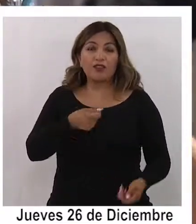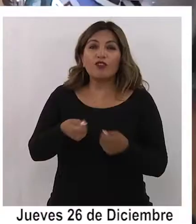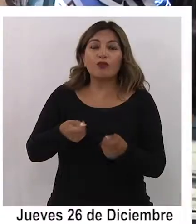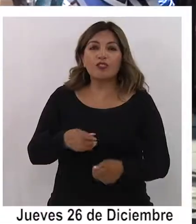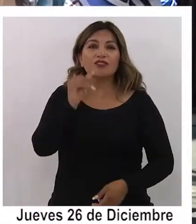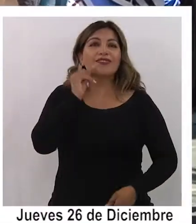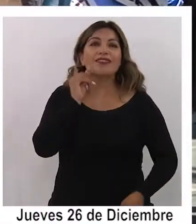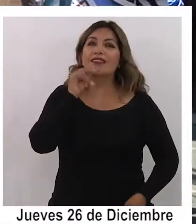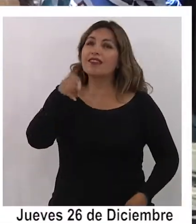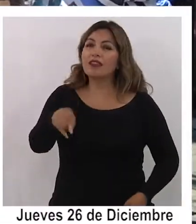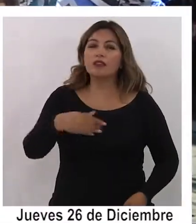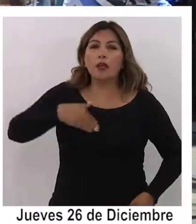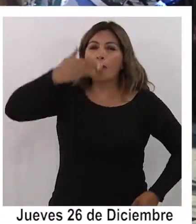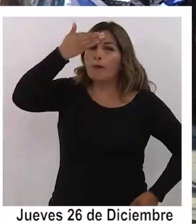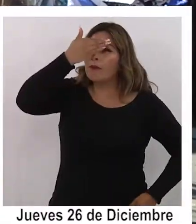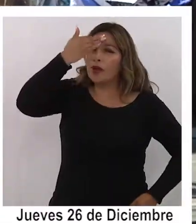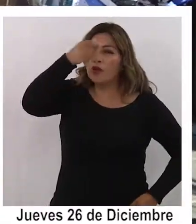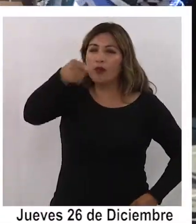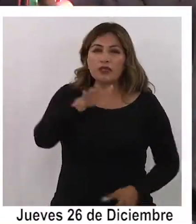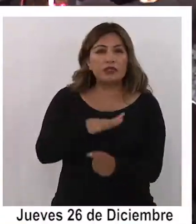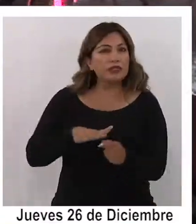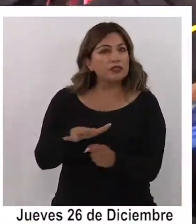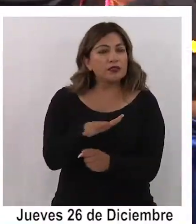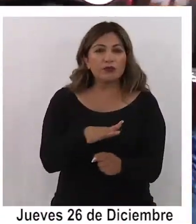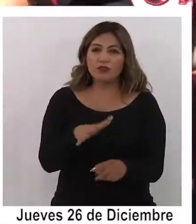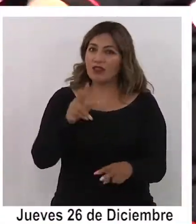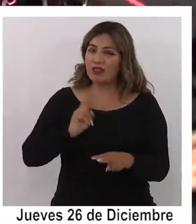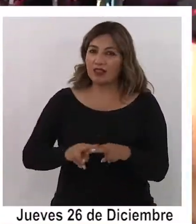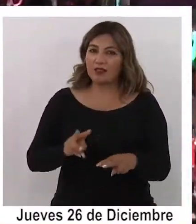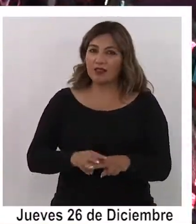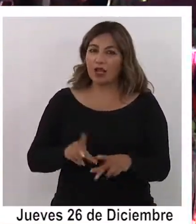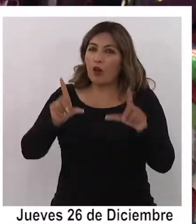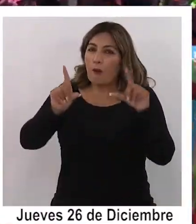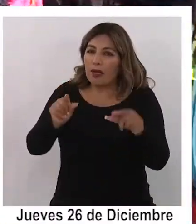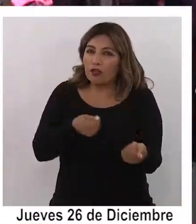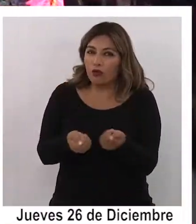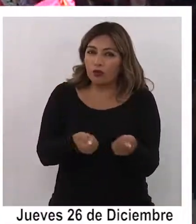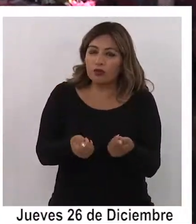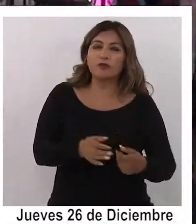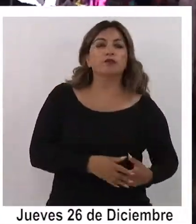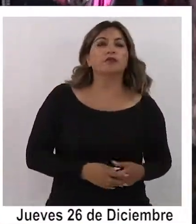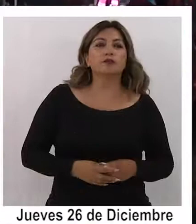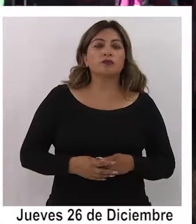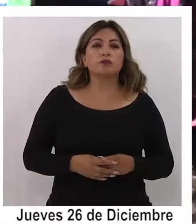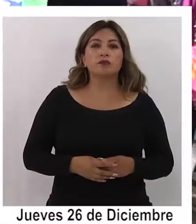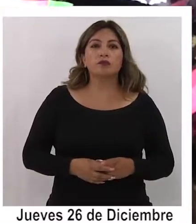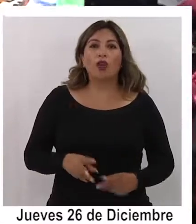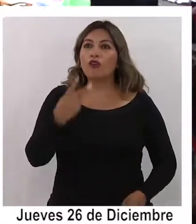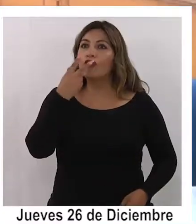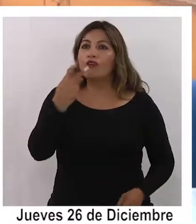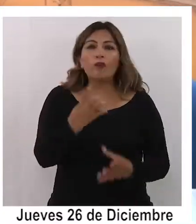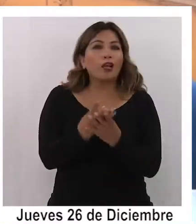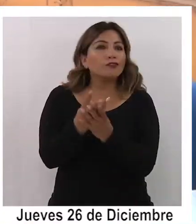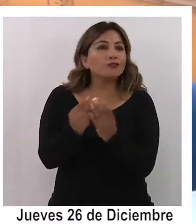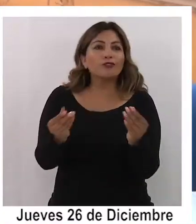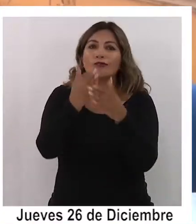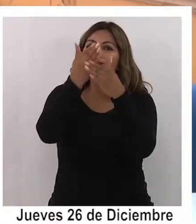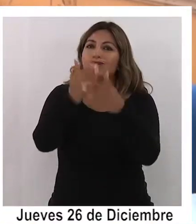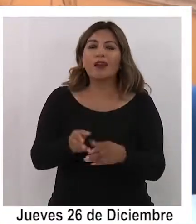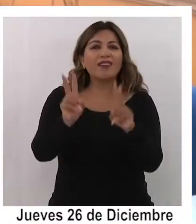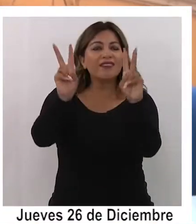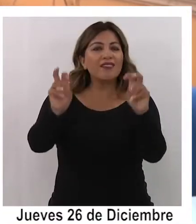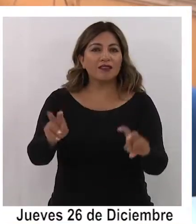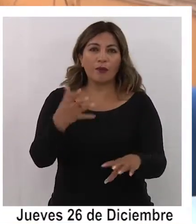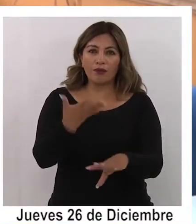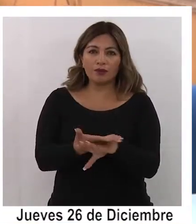Detallista de Iquique está preocupada por la situación que afecta a los pequeños comercios. No vemos una solución definitiva al